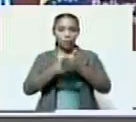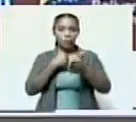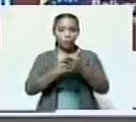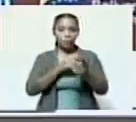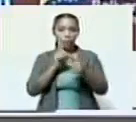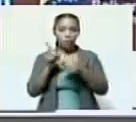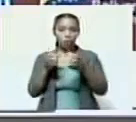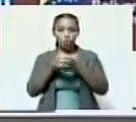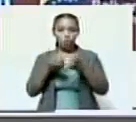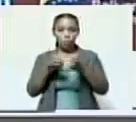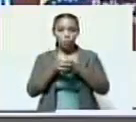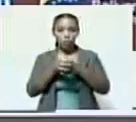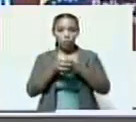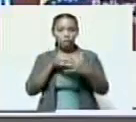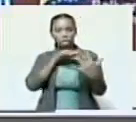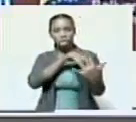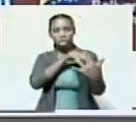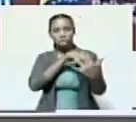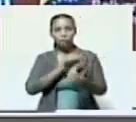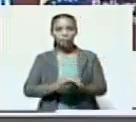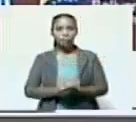grupos guerrilleros.